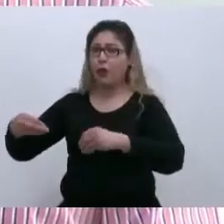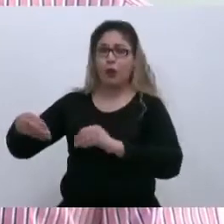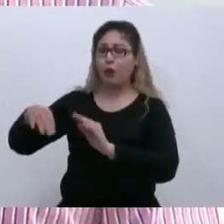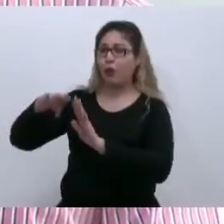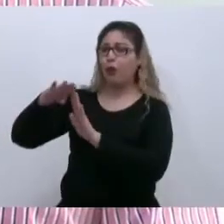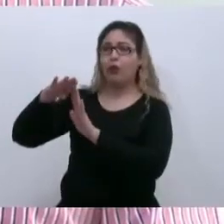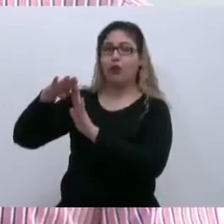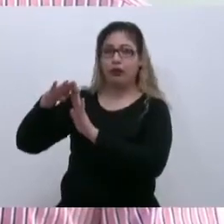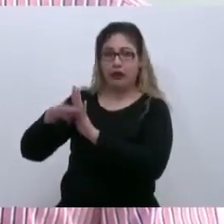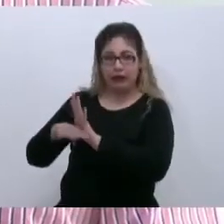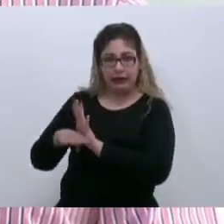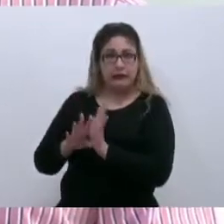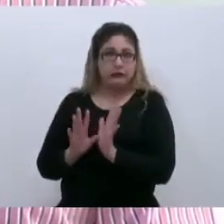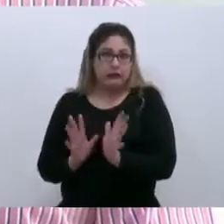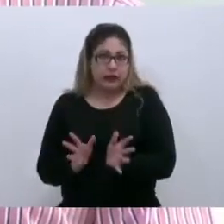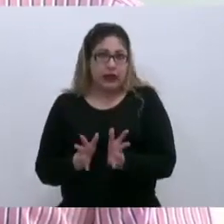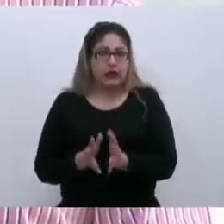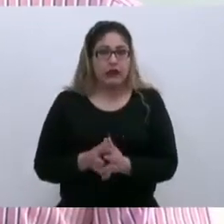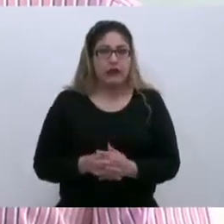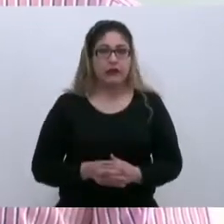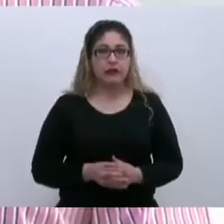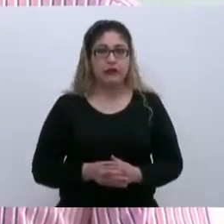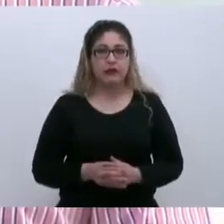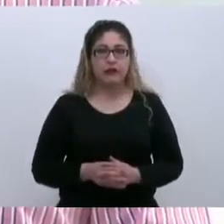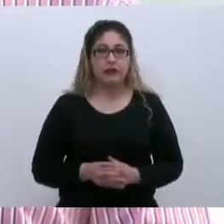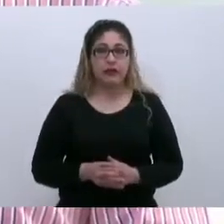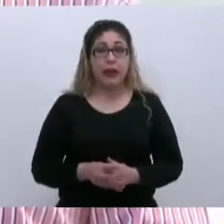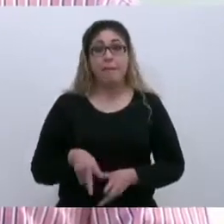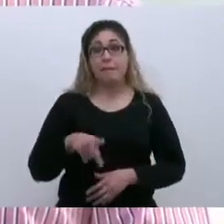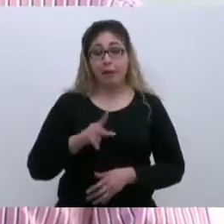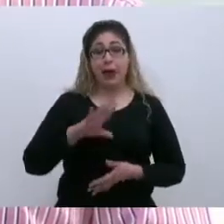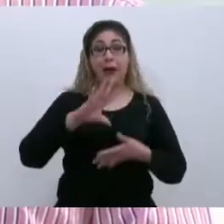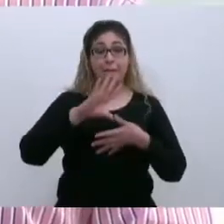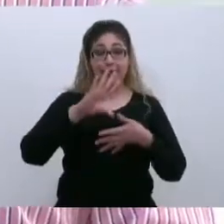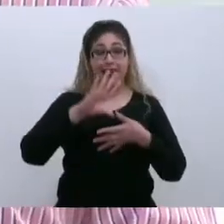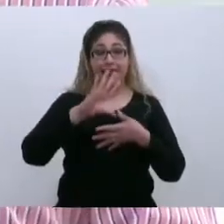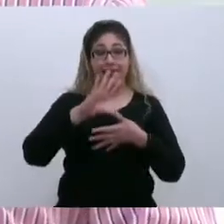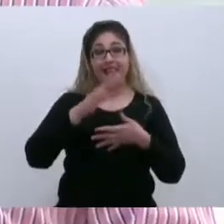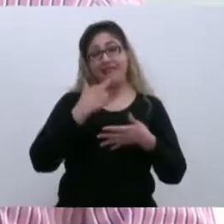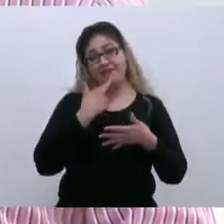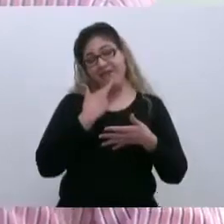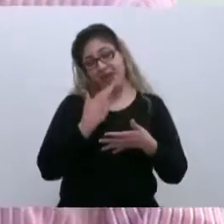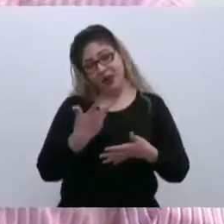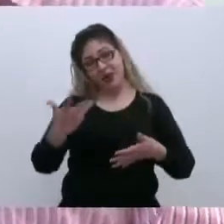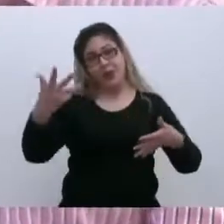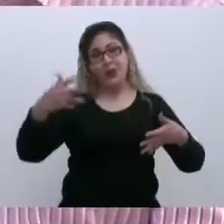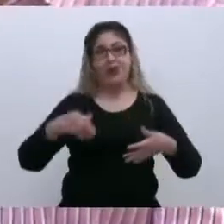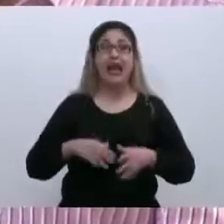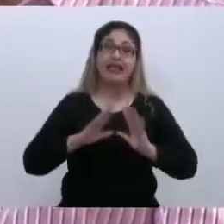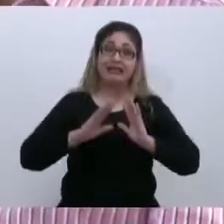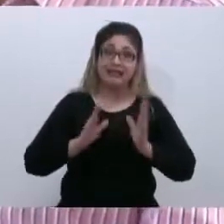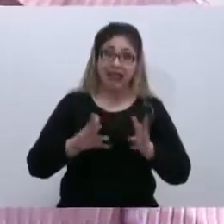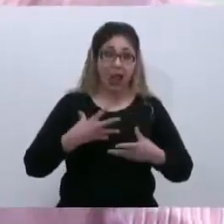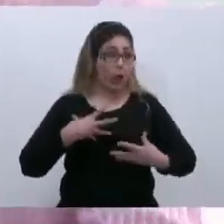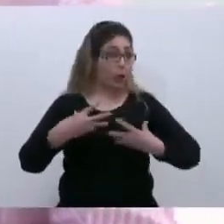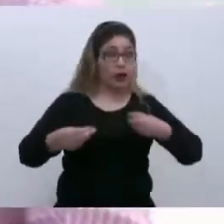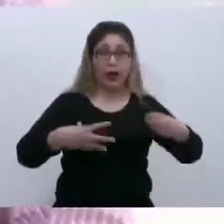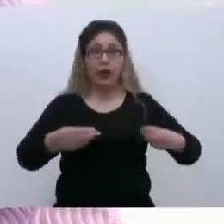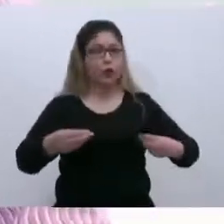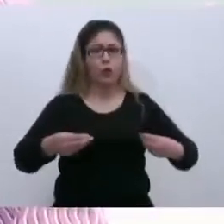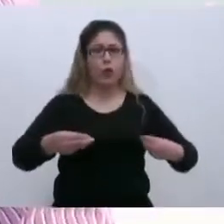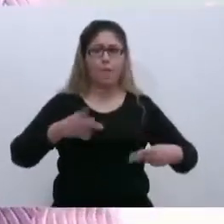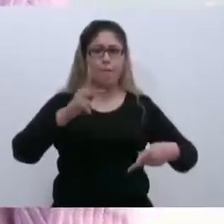también de nuestra América. Entonces, tenemos que aprovechar ahora a